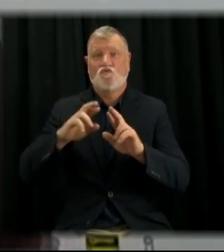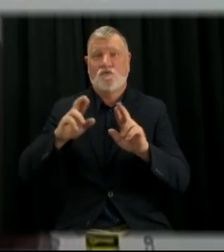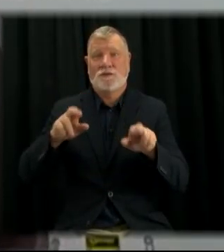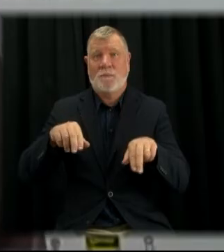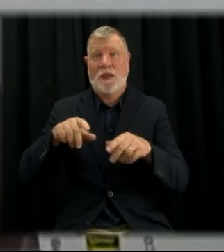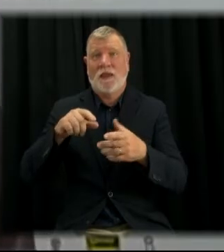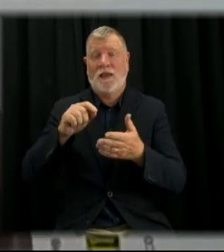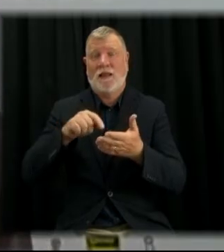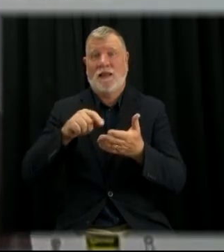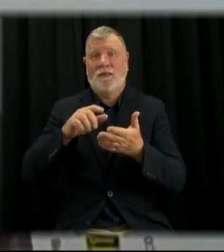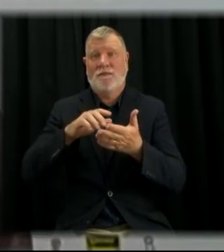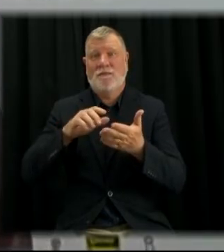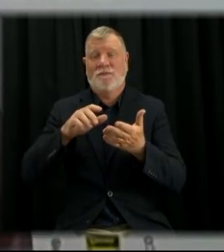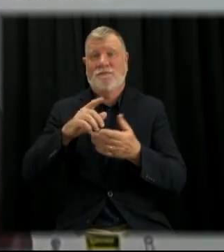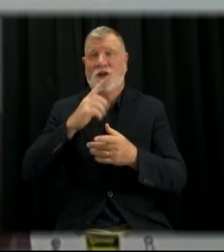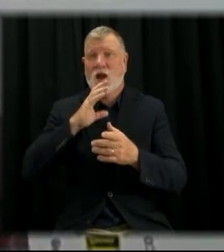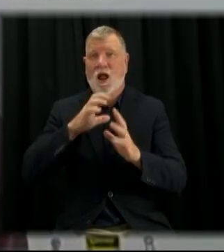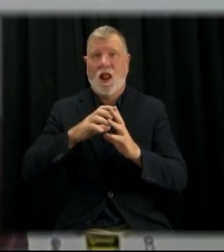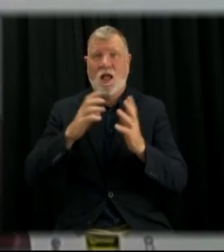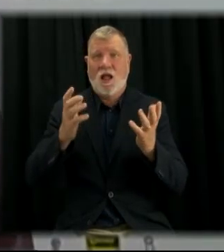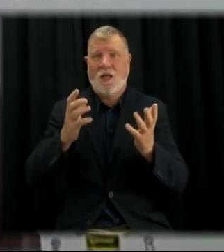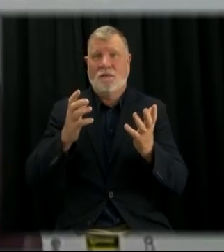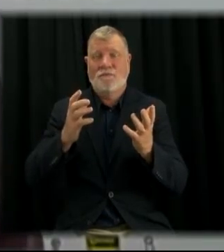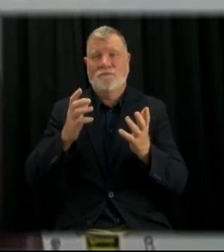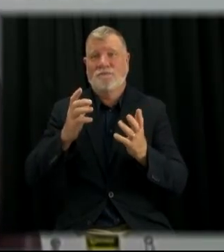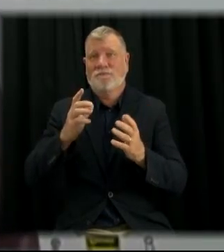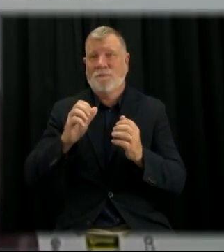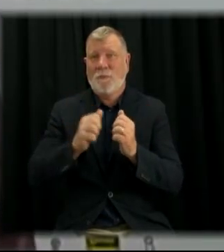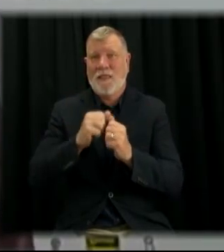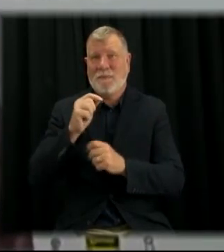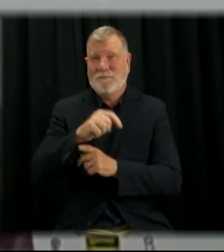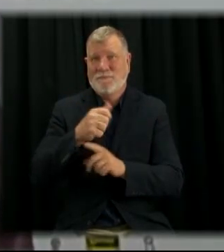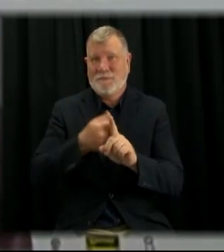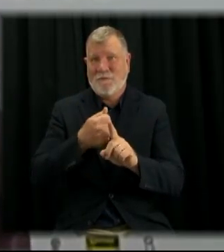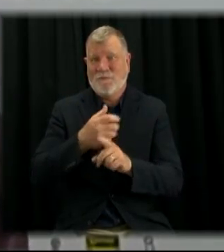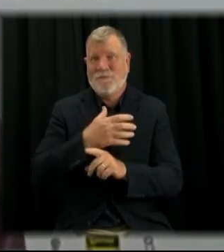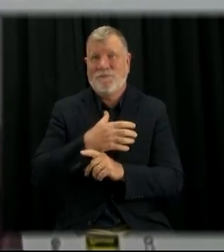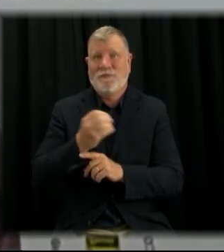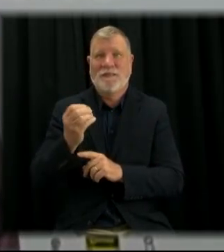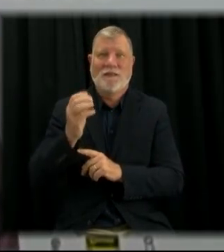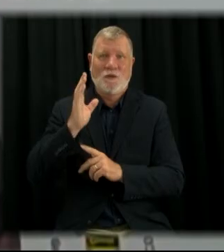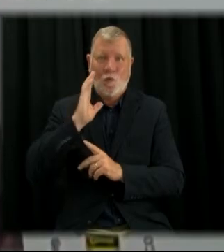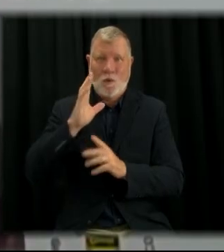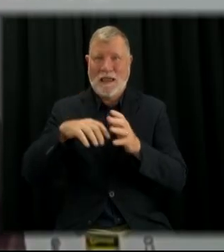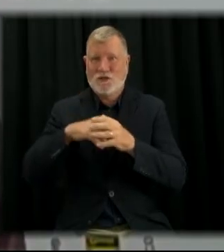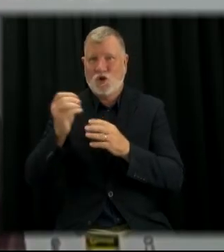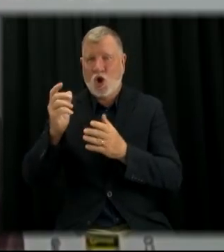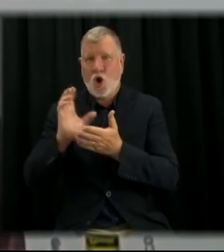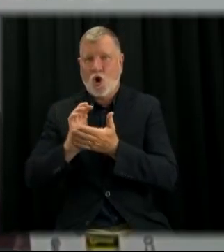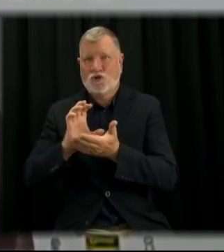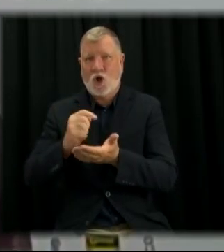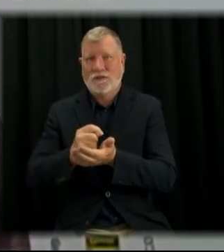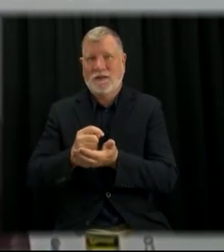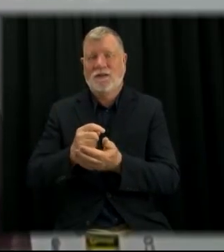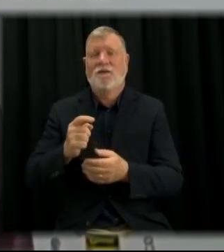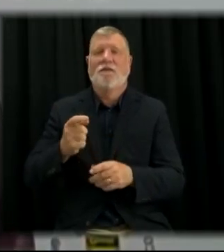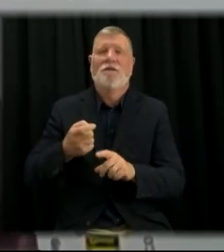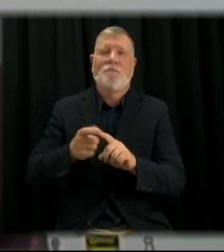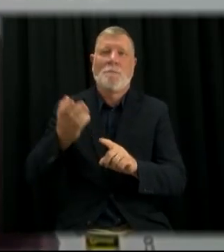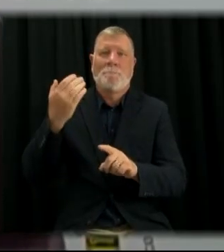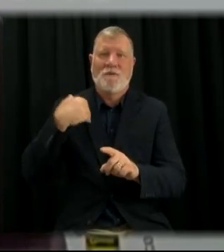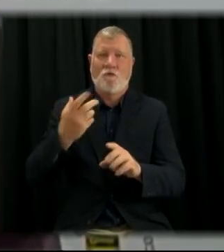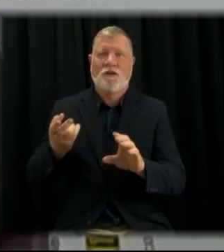Su resumen habla sobre el volumen, sobre sí mismo, sobre su experiencia, y también fue un consultor externo para el gobierno de Puerto